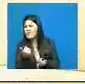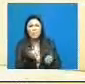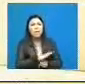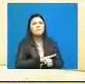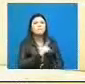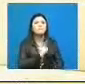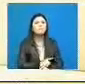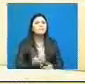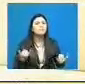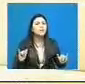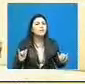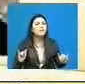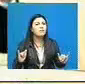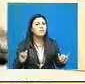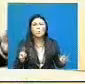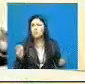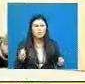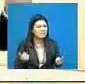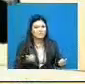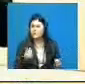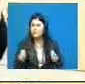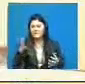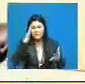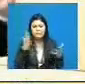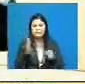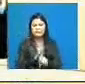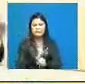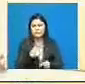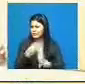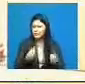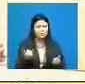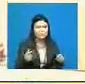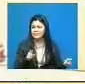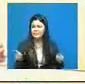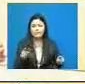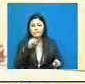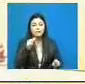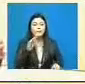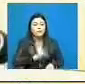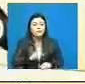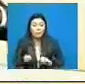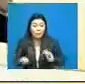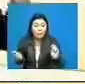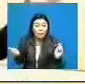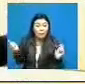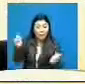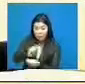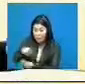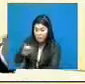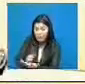oportuno. Y si enfrenta momentos cambiantes que no habían